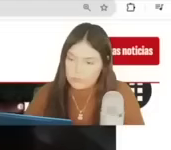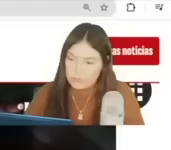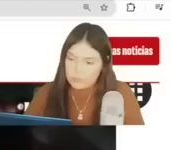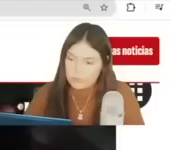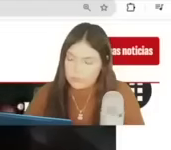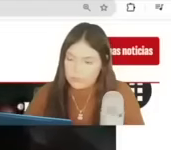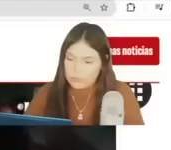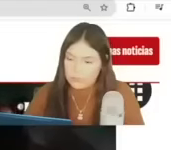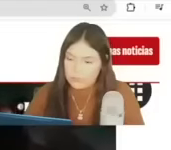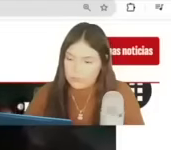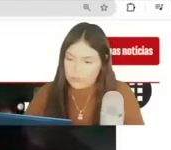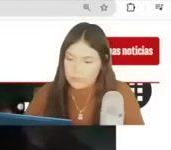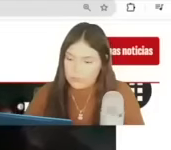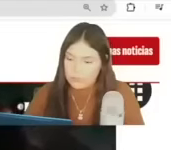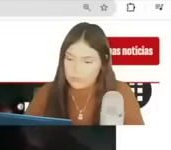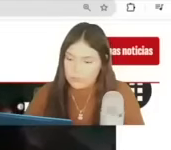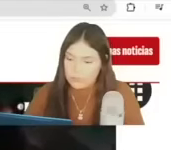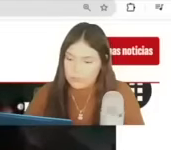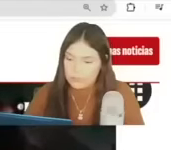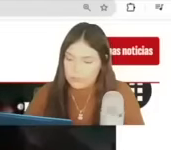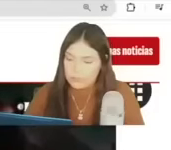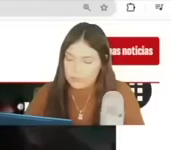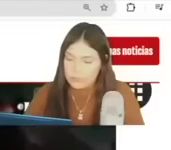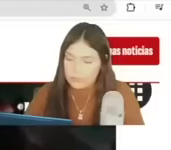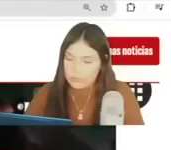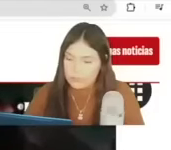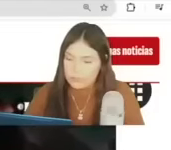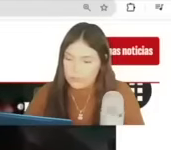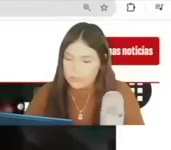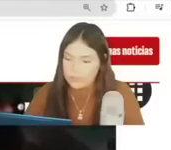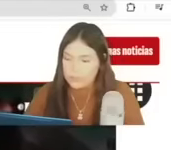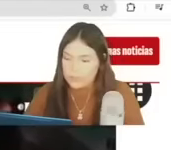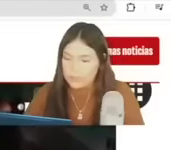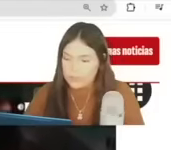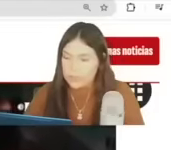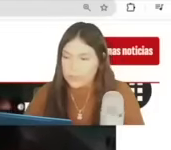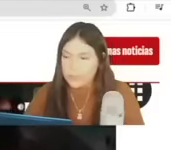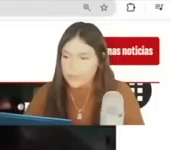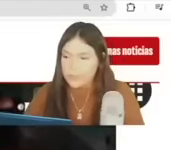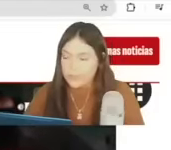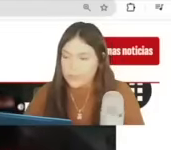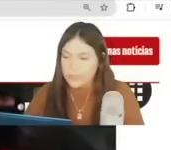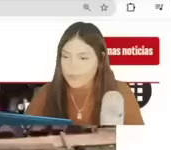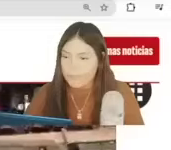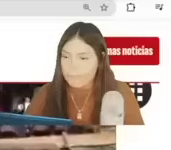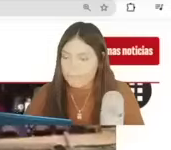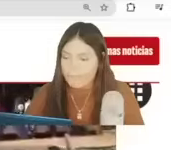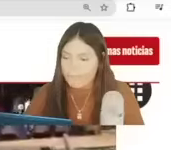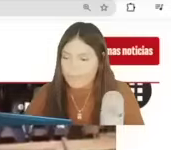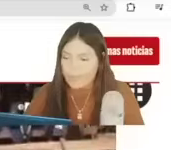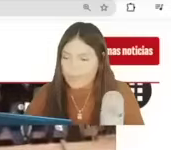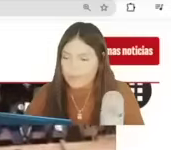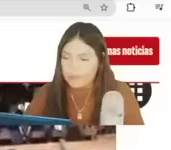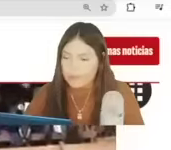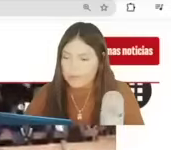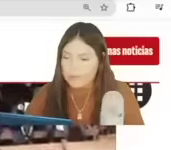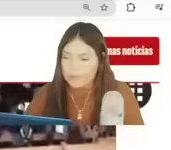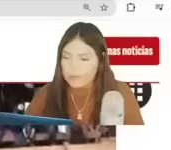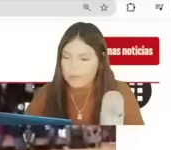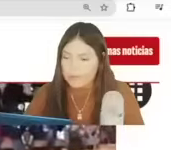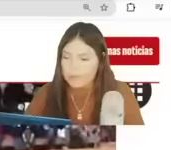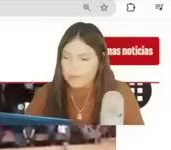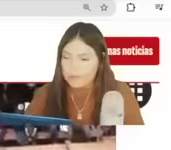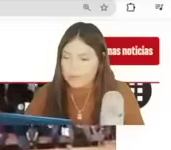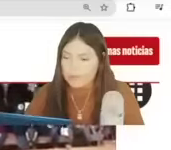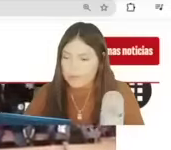Deciden por los maestros, deciden por los doctores, deciden por los de todos los sectores de trabajadores.